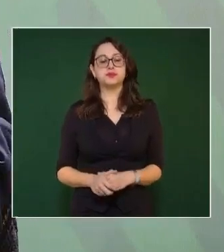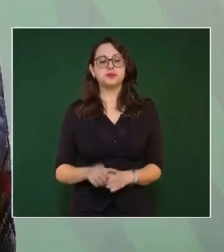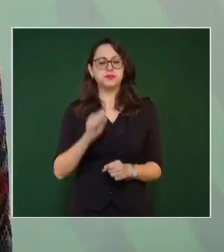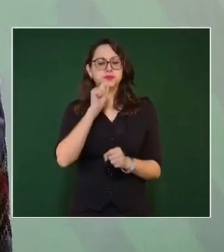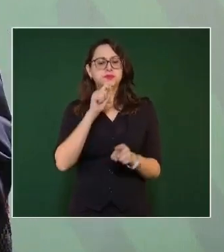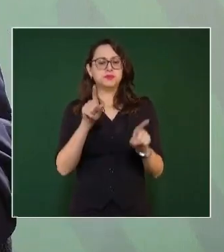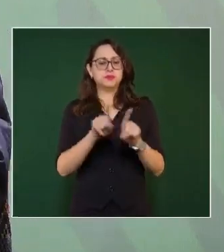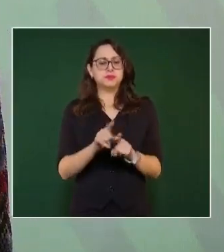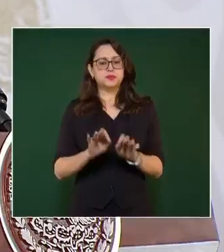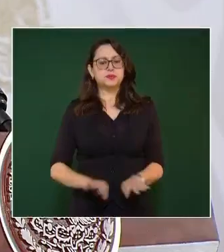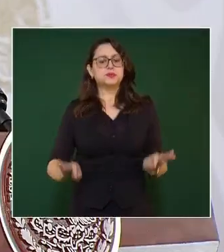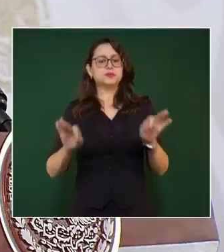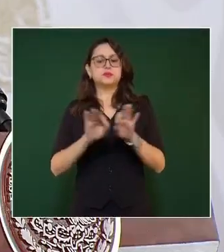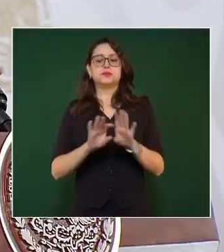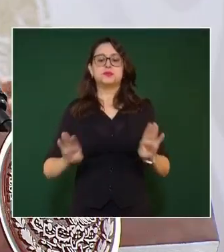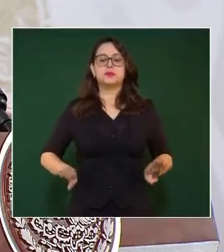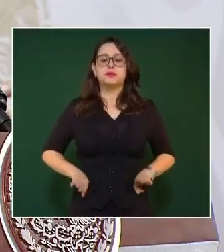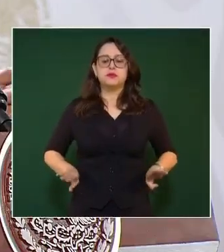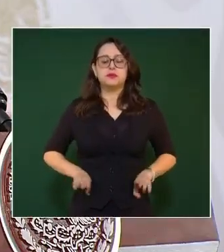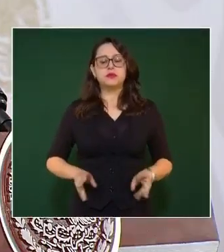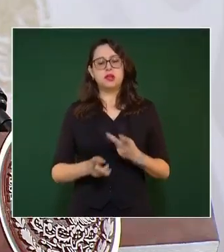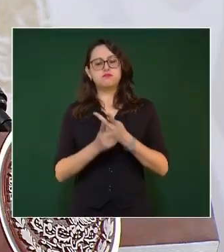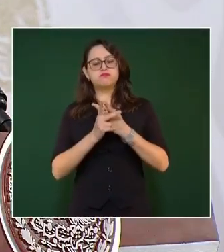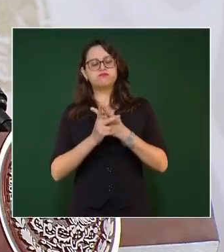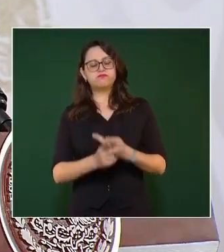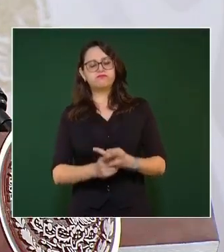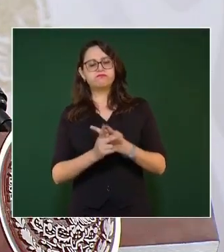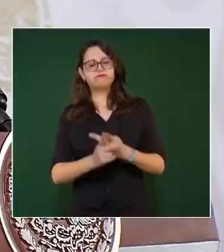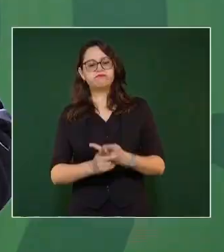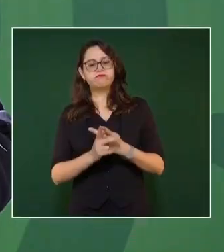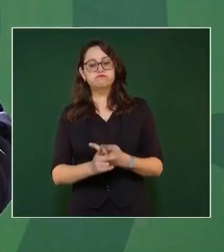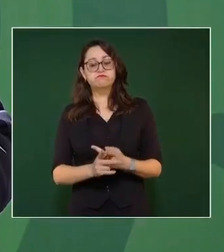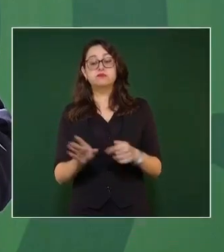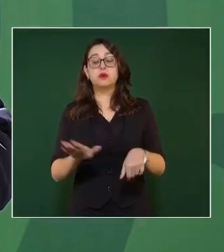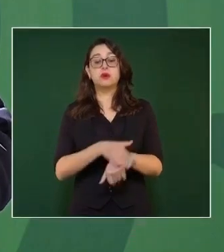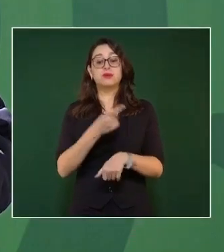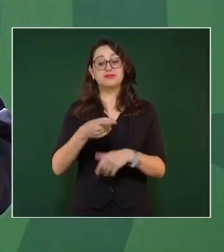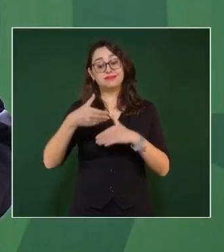porque vienen meses,